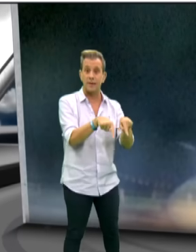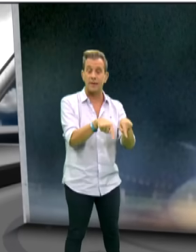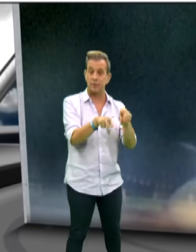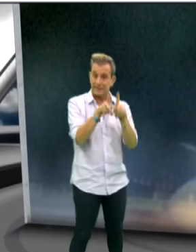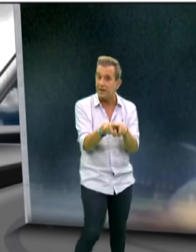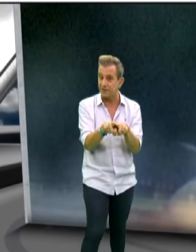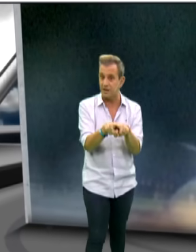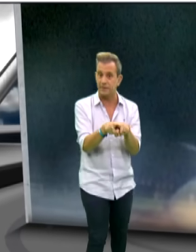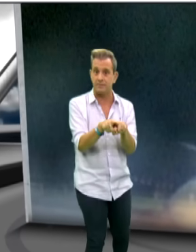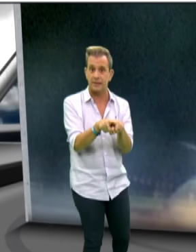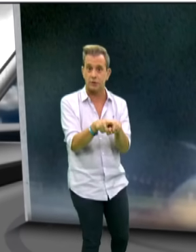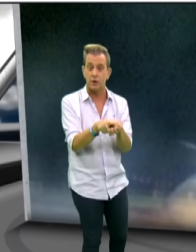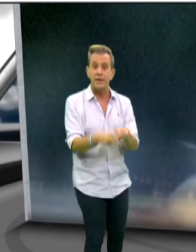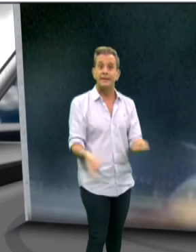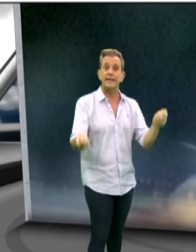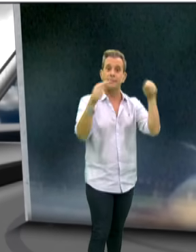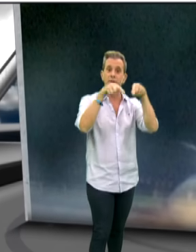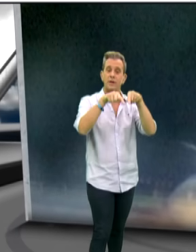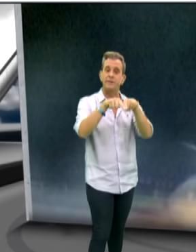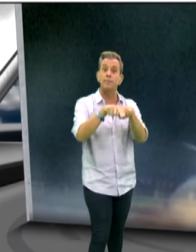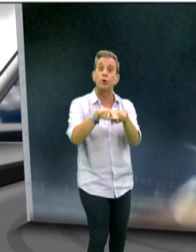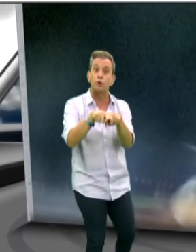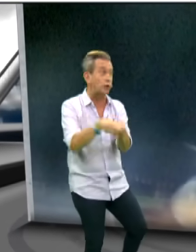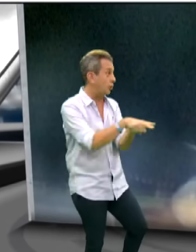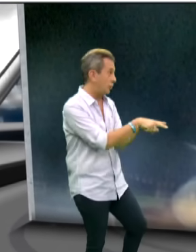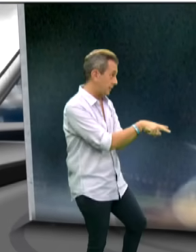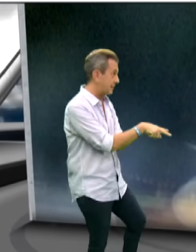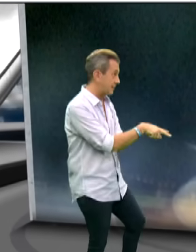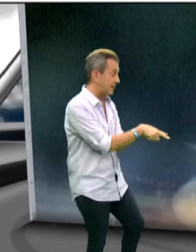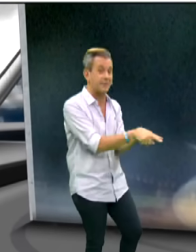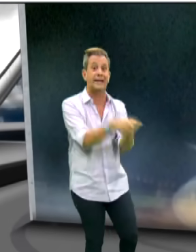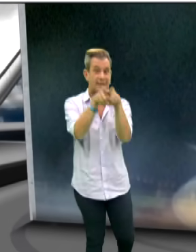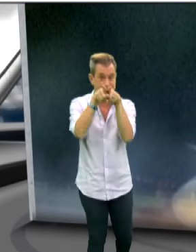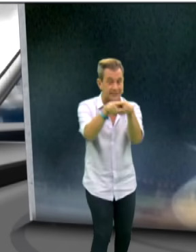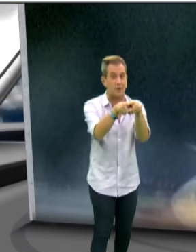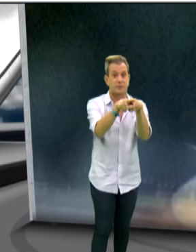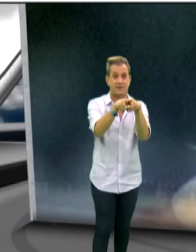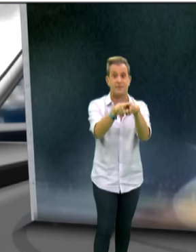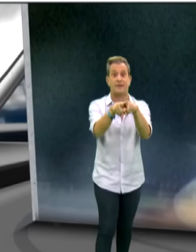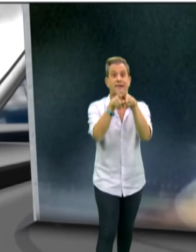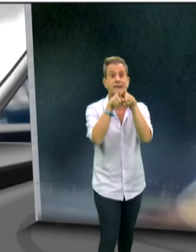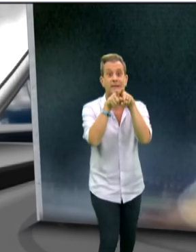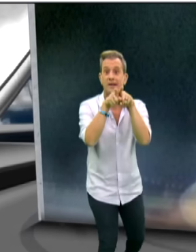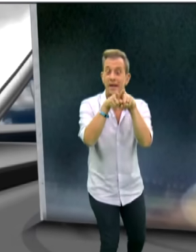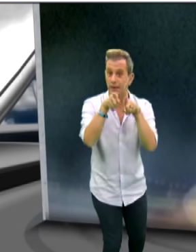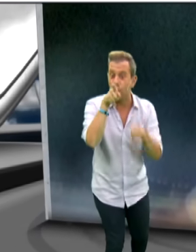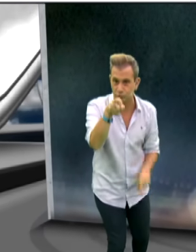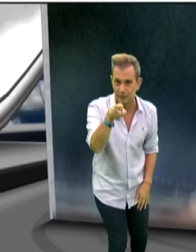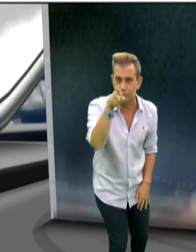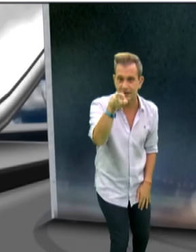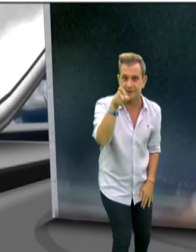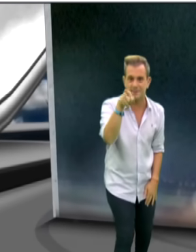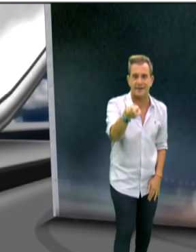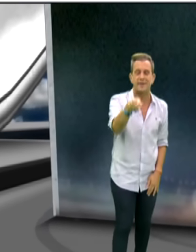esta humedad, porque tiene fecha de vencimiento, tiene también un anticipo al otoño la semana que viene, que también te lo vamos a decir, vas a agarrar el buzo